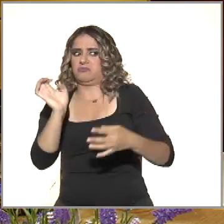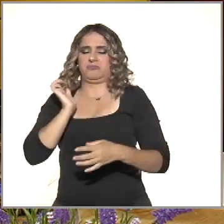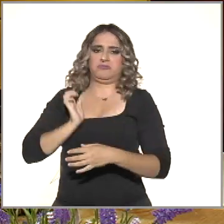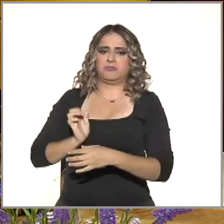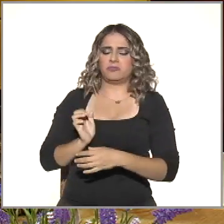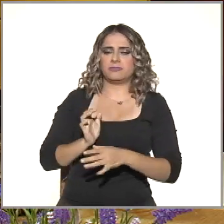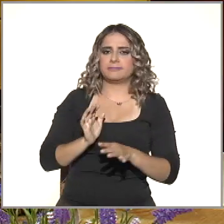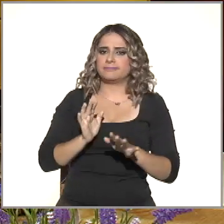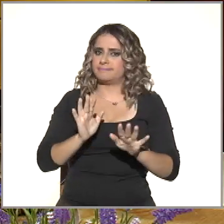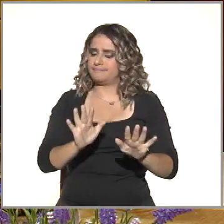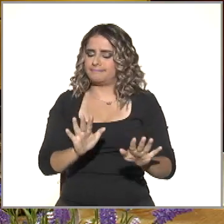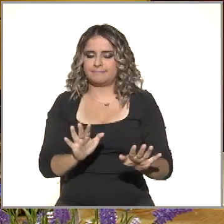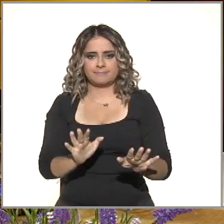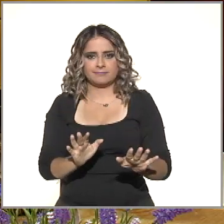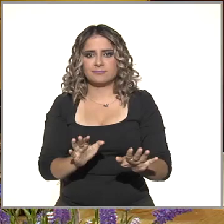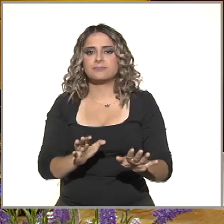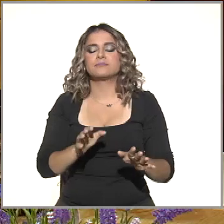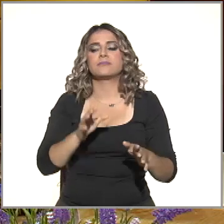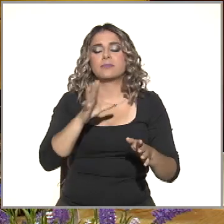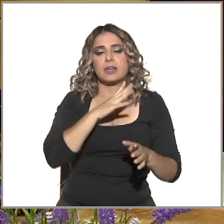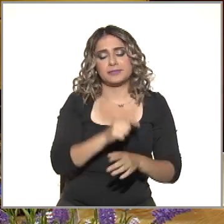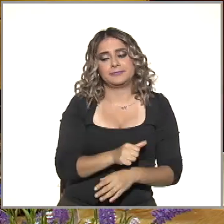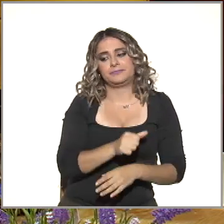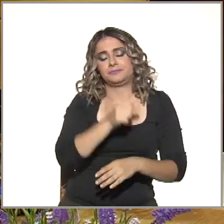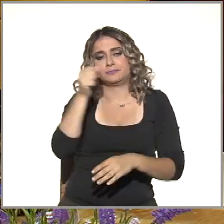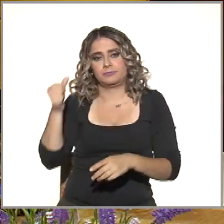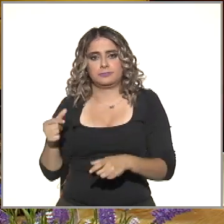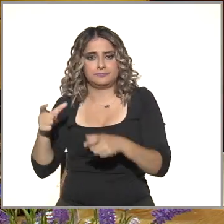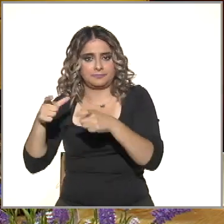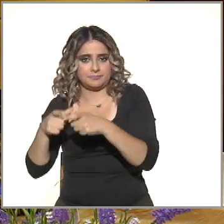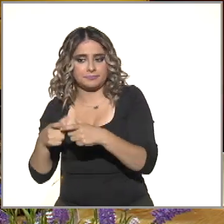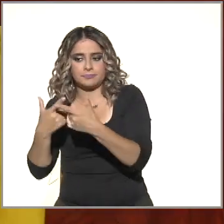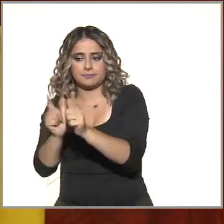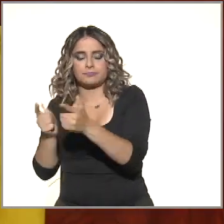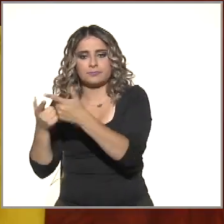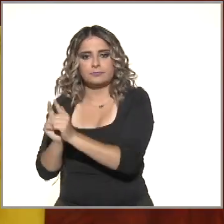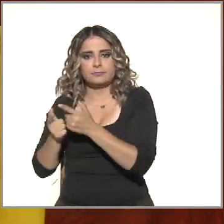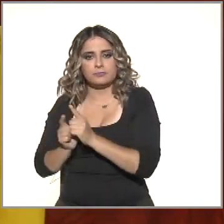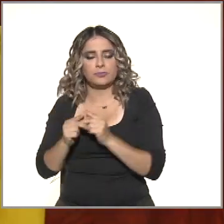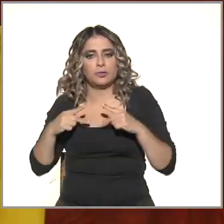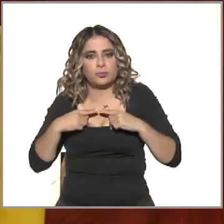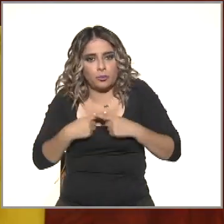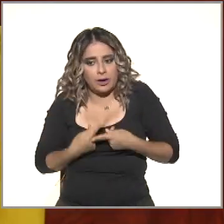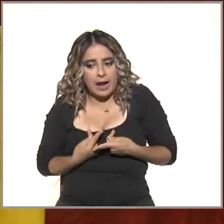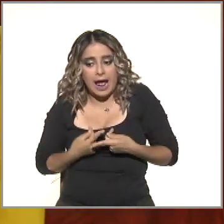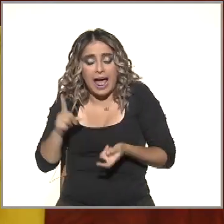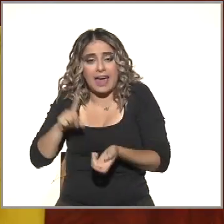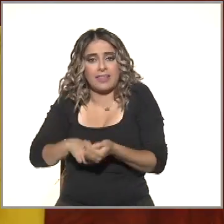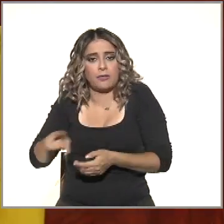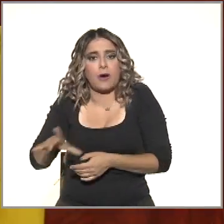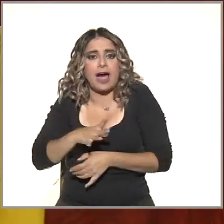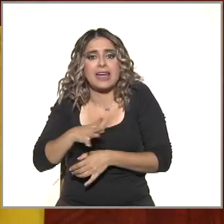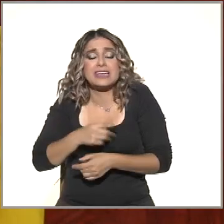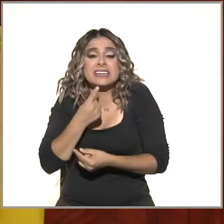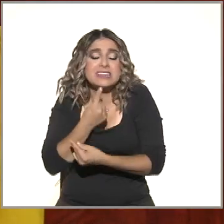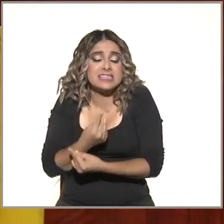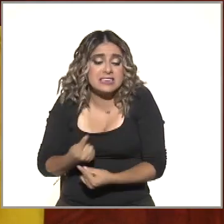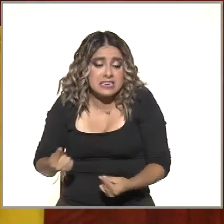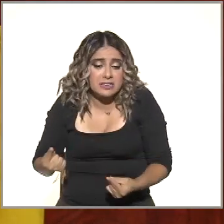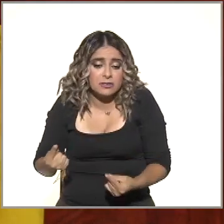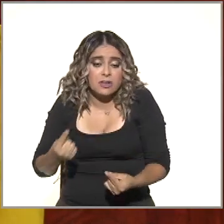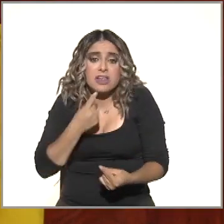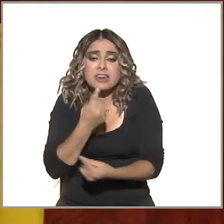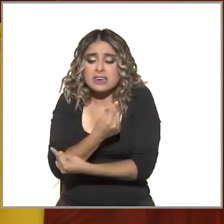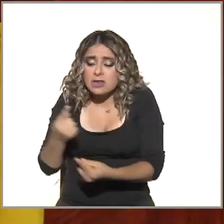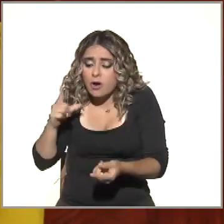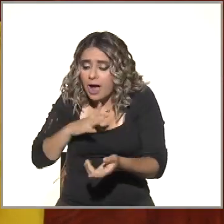nivel. Creo que junto con las minorías o junto con grupos vulnerables están los niños, ¿no? Claro. O sea, los niños que están en